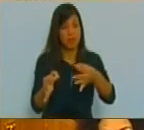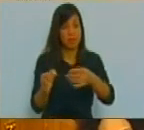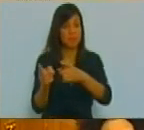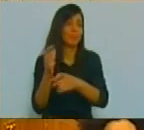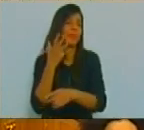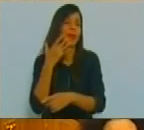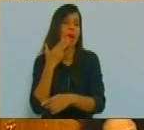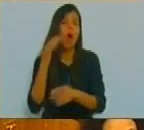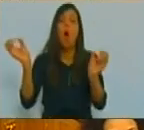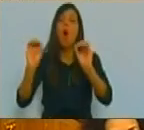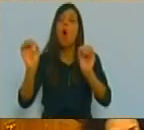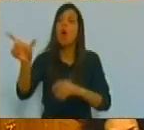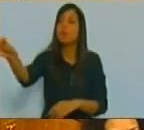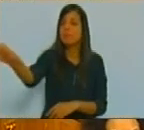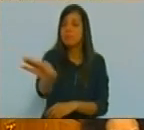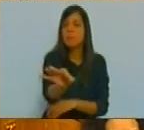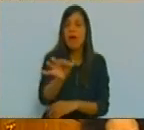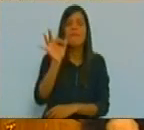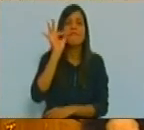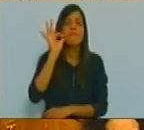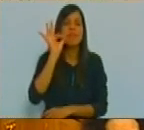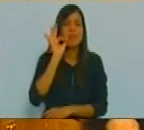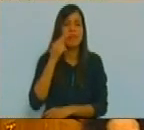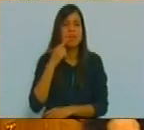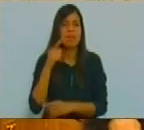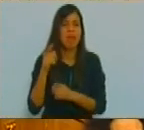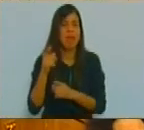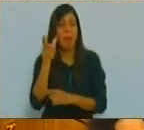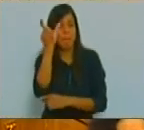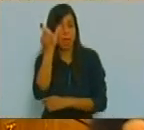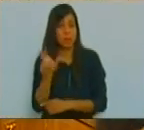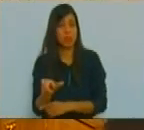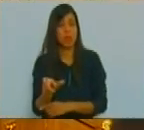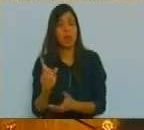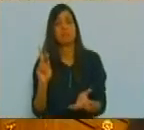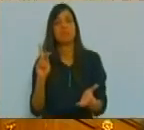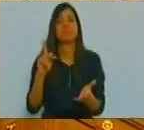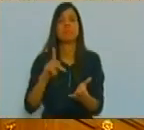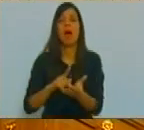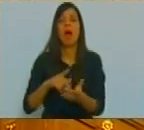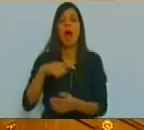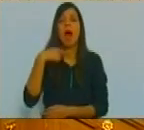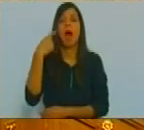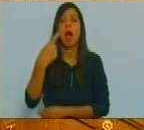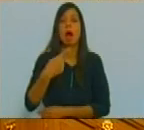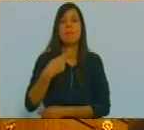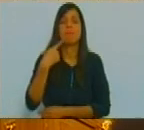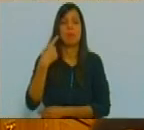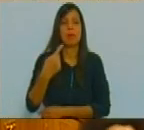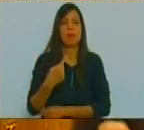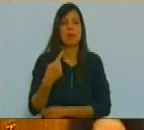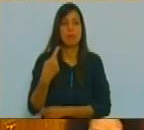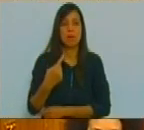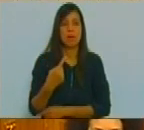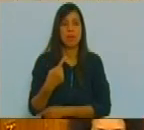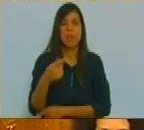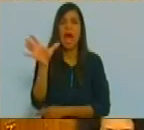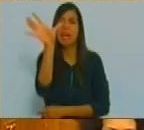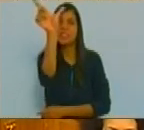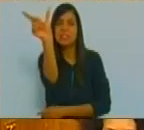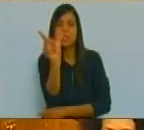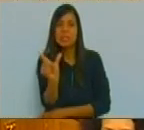fiscal y que de pronto aparece con un viñedo en italia